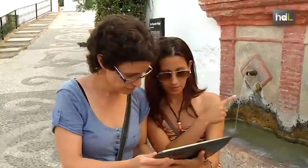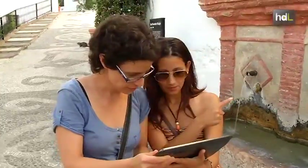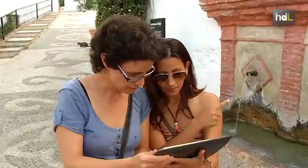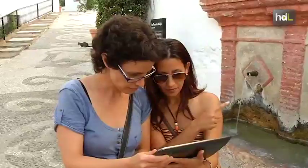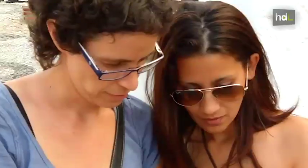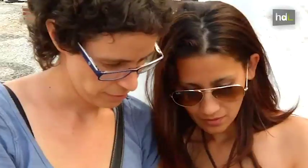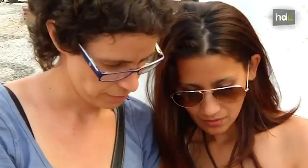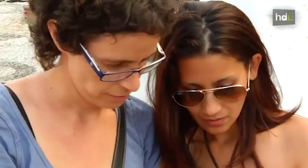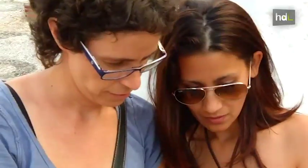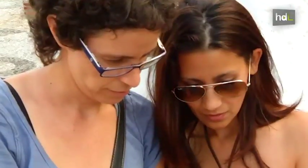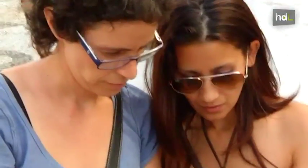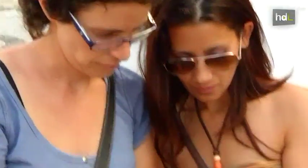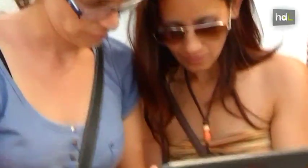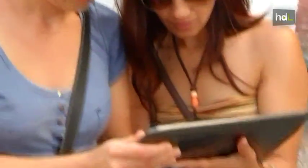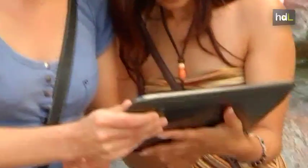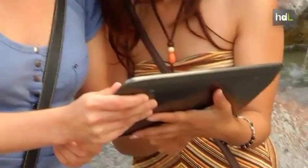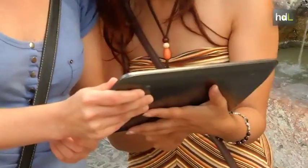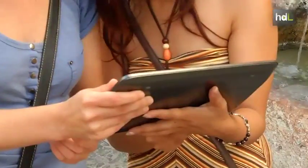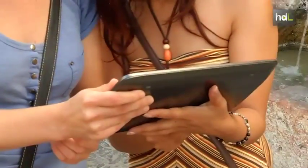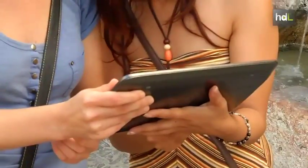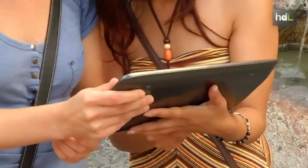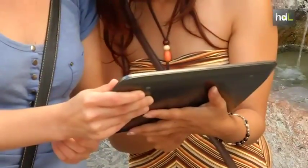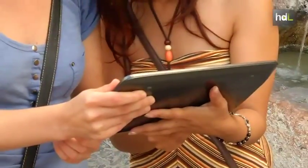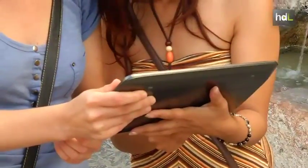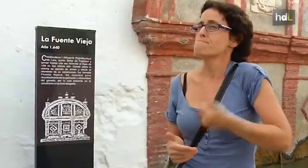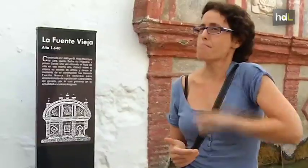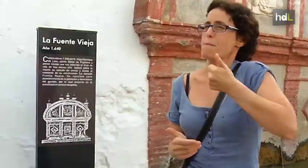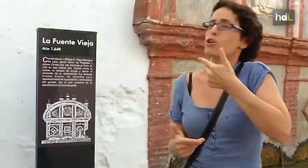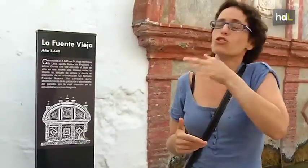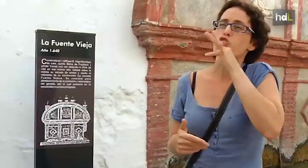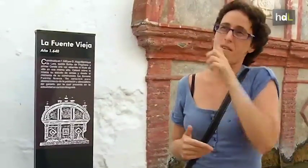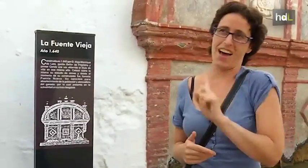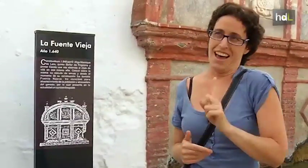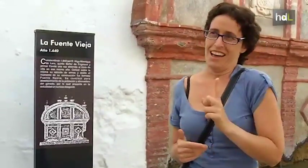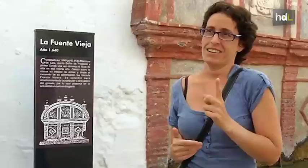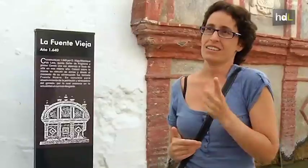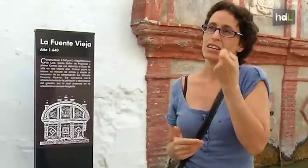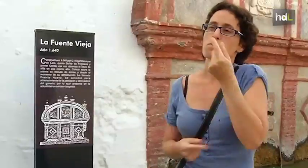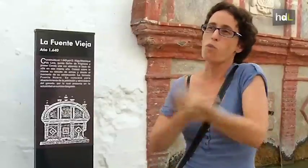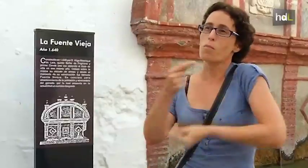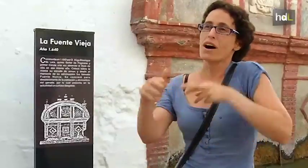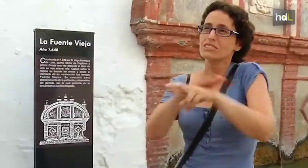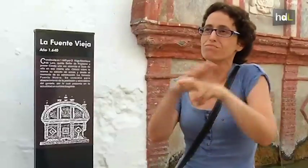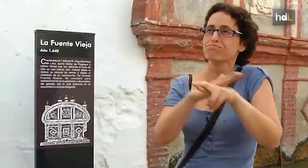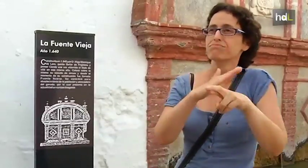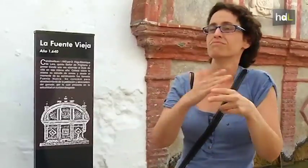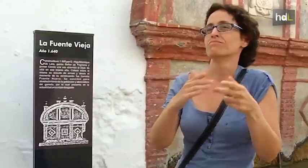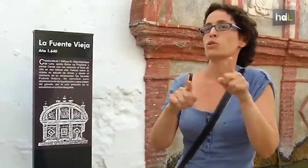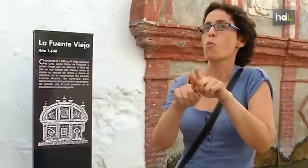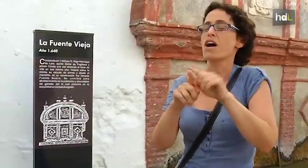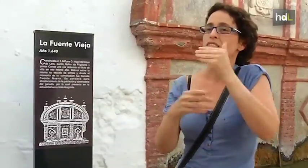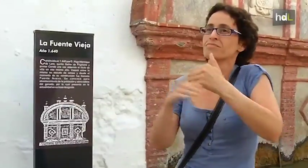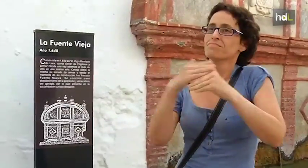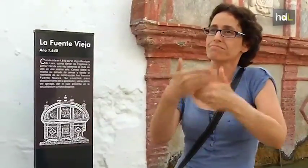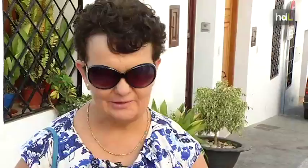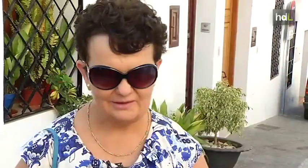también está subtitulado para las personas que no que son sordas pero que no conocen la lengua de signo española. Poco a poco se va haciendo, pero aún hay muchas barreras que eliminar, dice